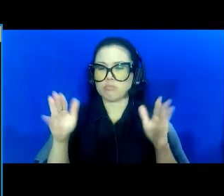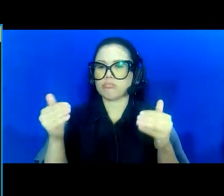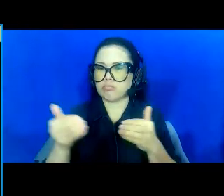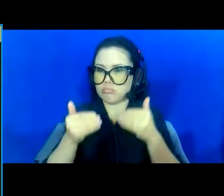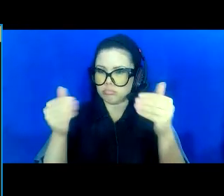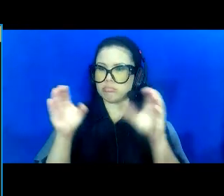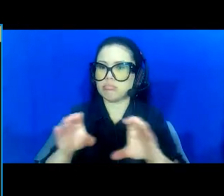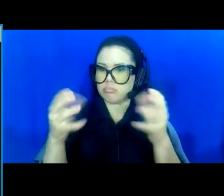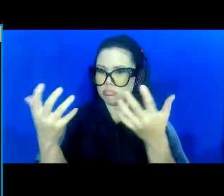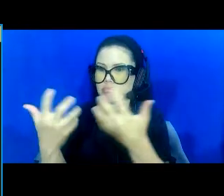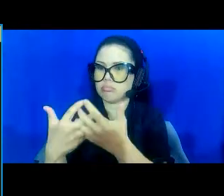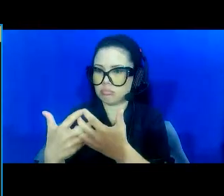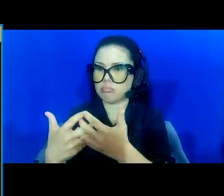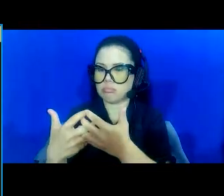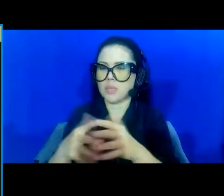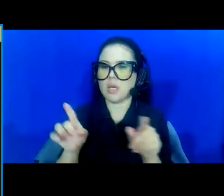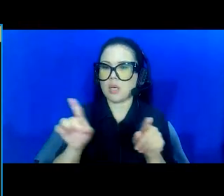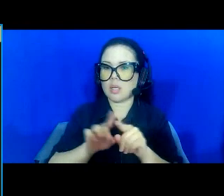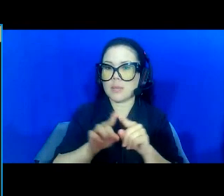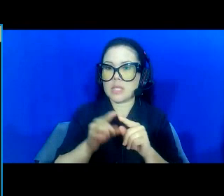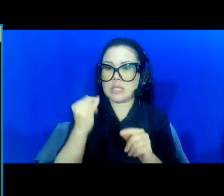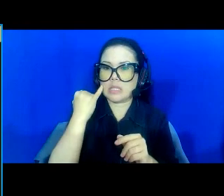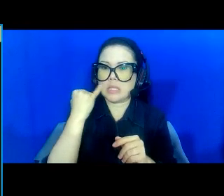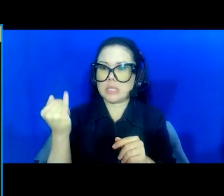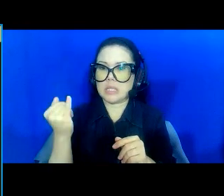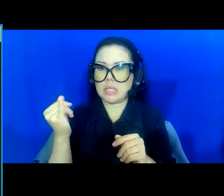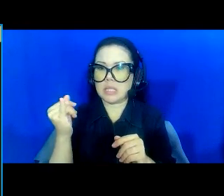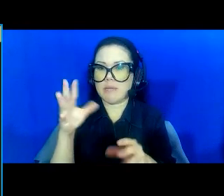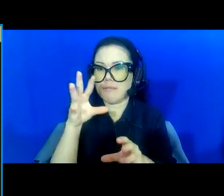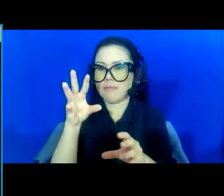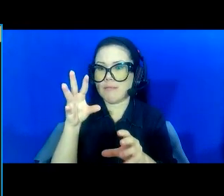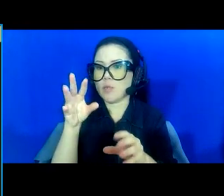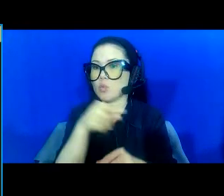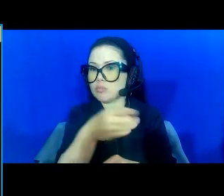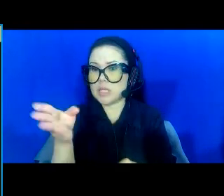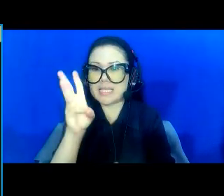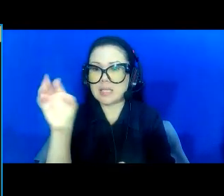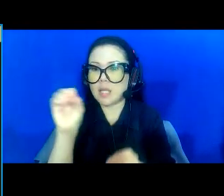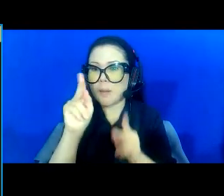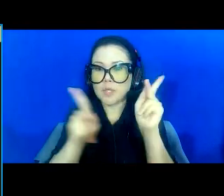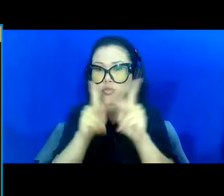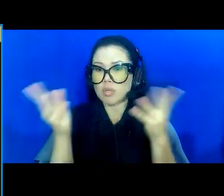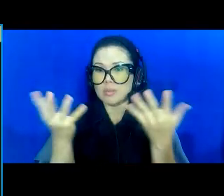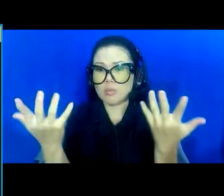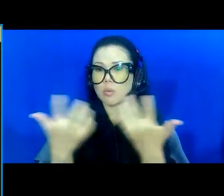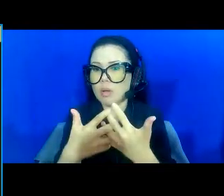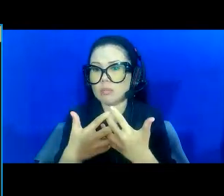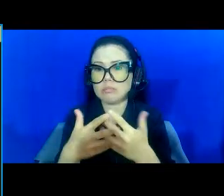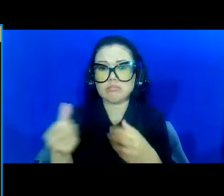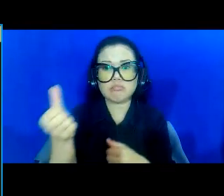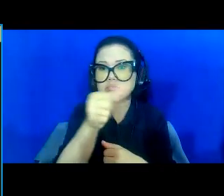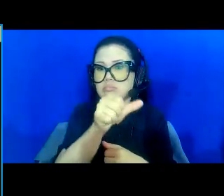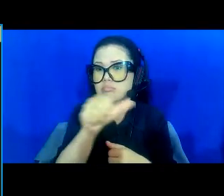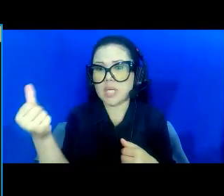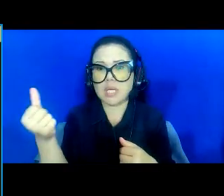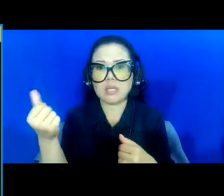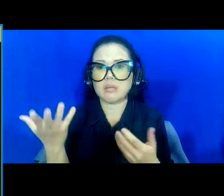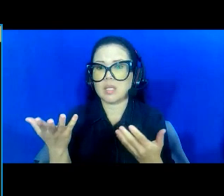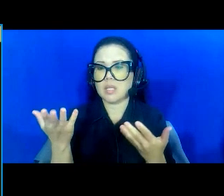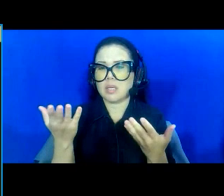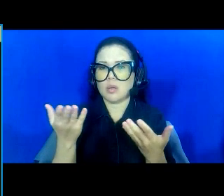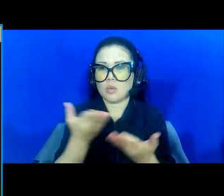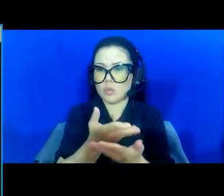urgente. También, ¿verdad? Si por casualidad dentro de las 60 personas que están conectadas hay algún asesor de la Cámara o de quienes establecen el presupuesto, recuerden que